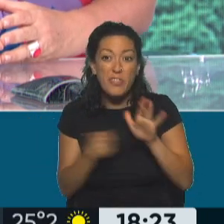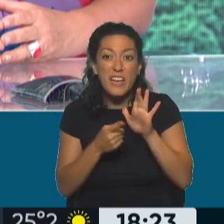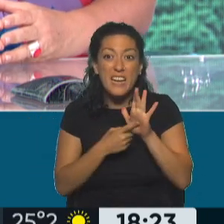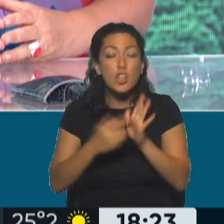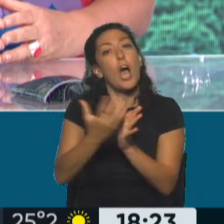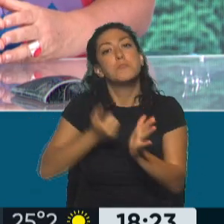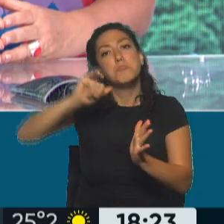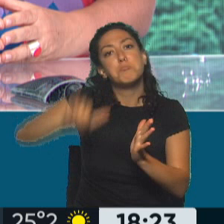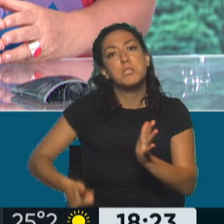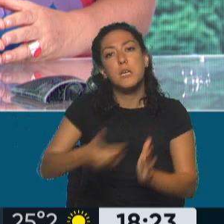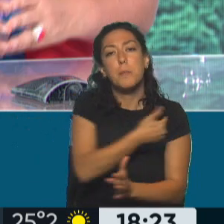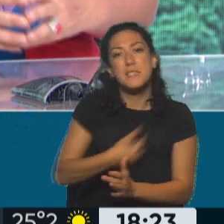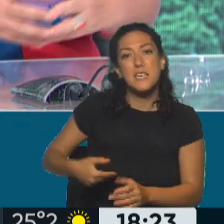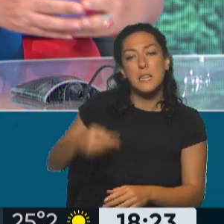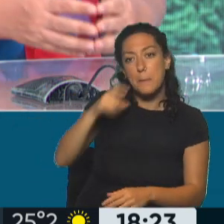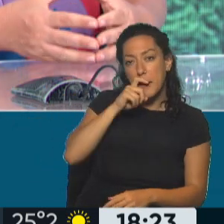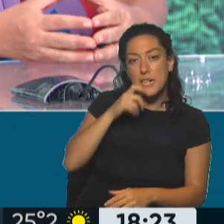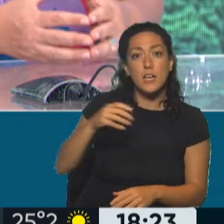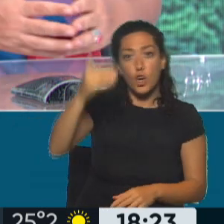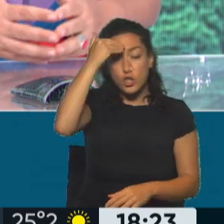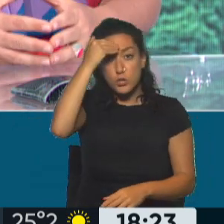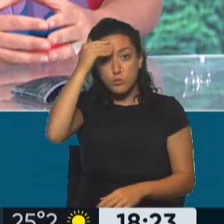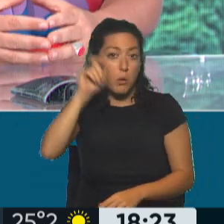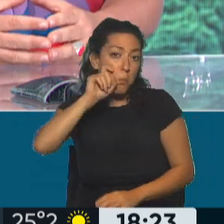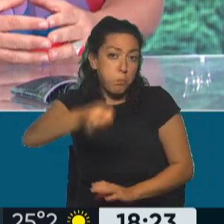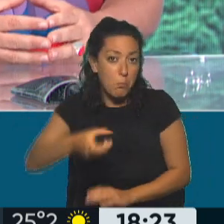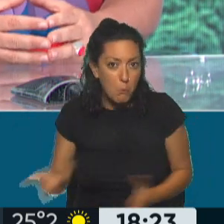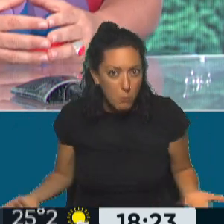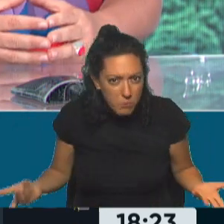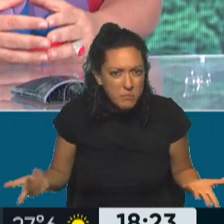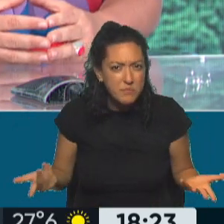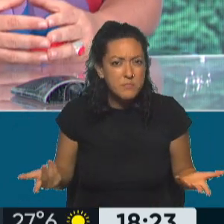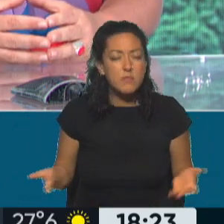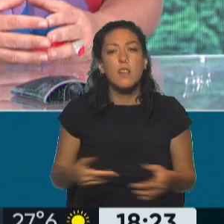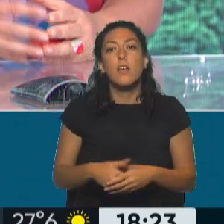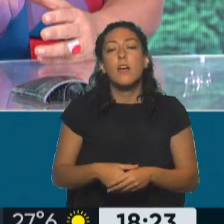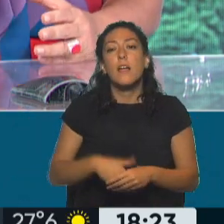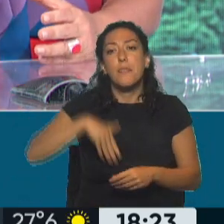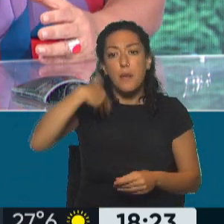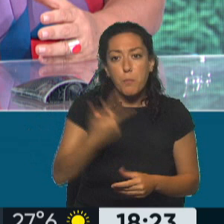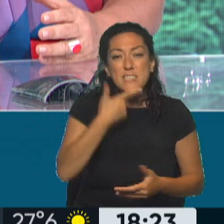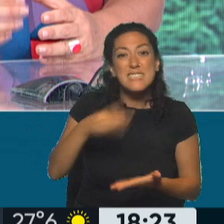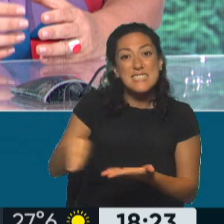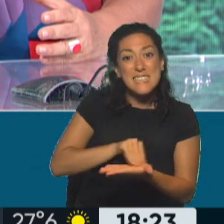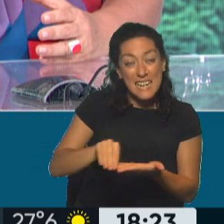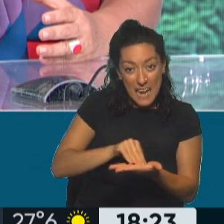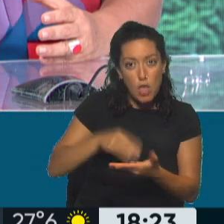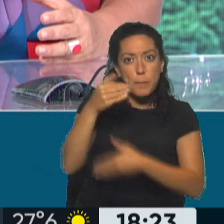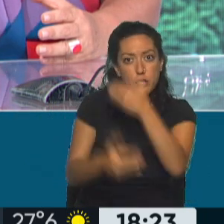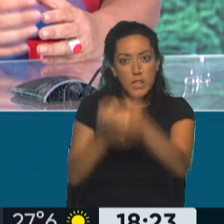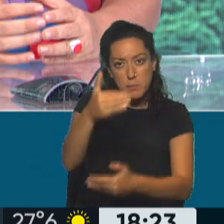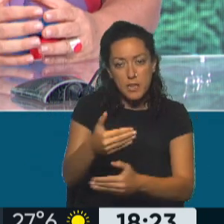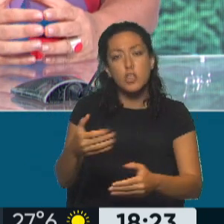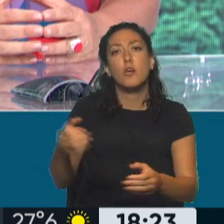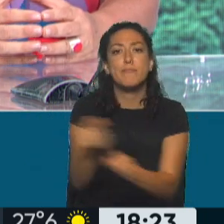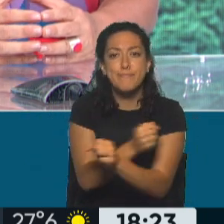decreto por parte del presidente Macri, violando la Constitución. Si bien luego fueron convalidados por el Senado en el procedimiento establecido al efecto